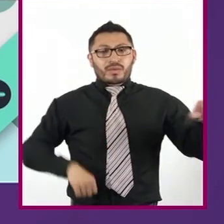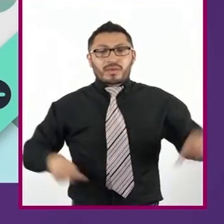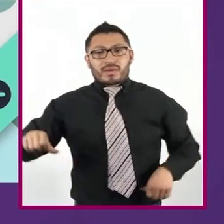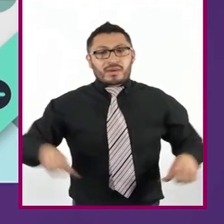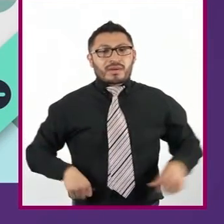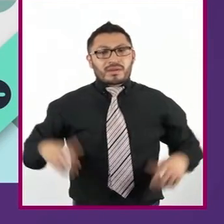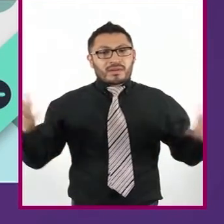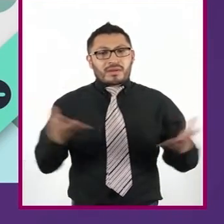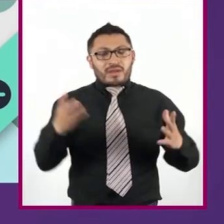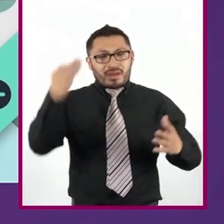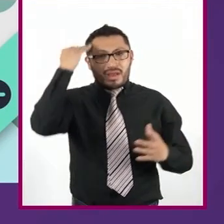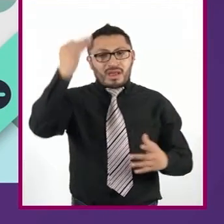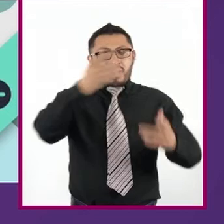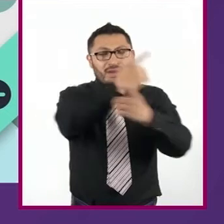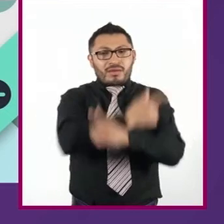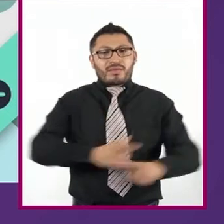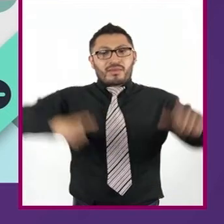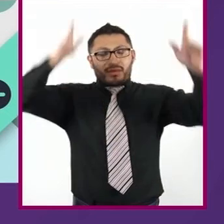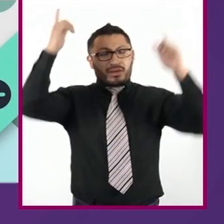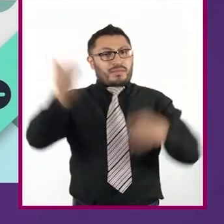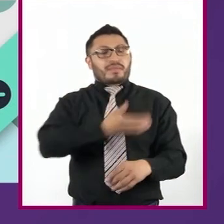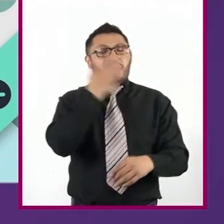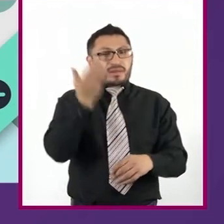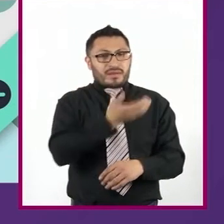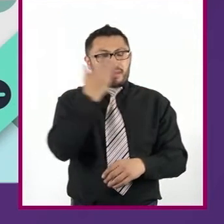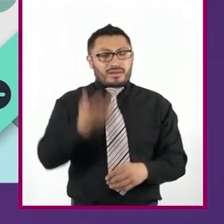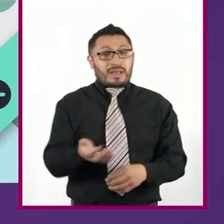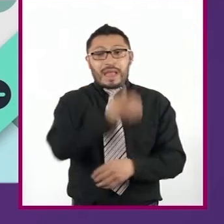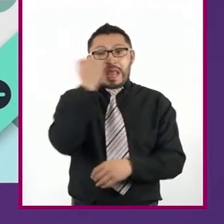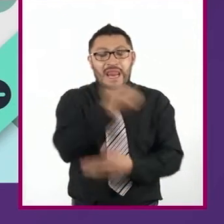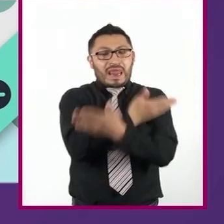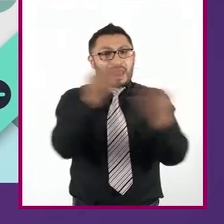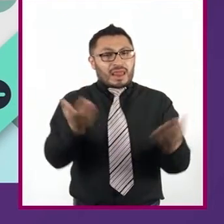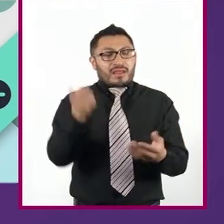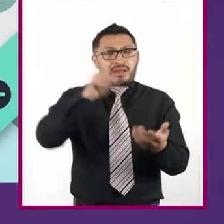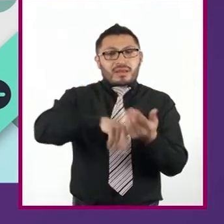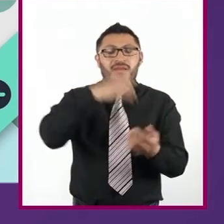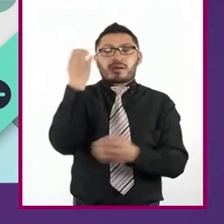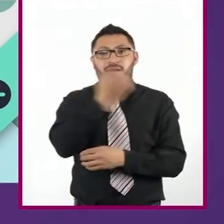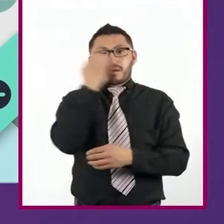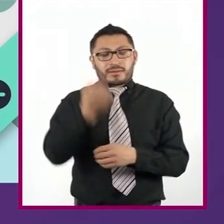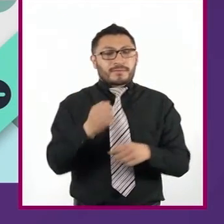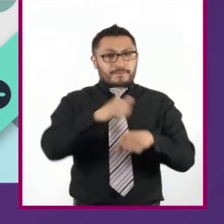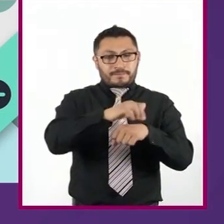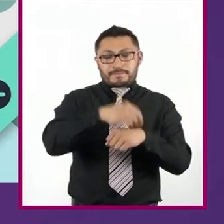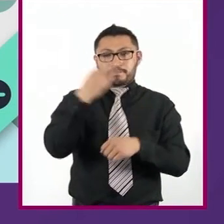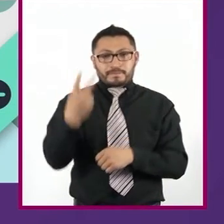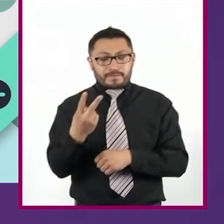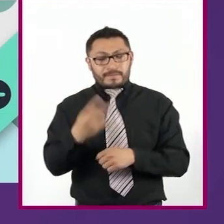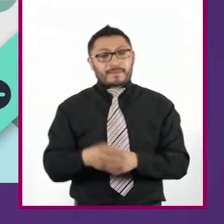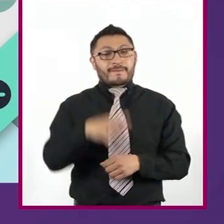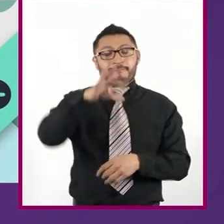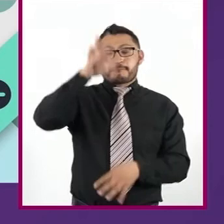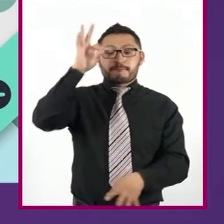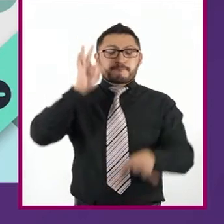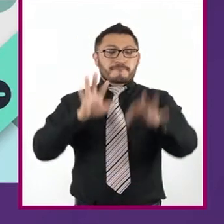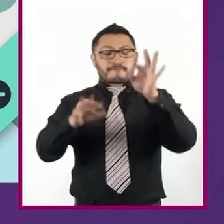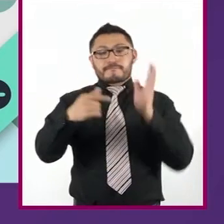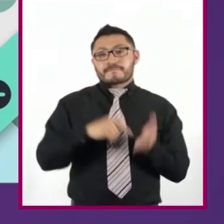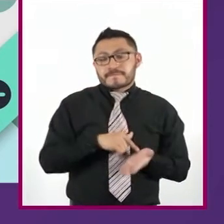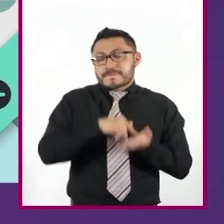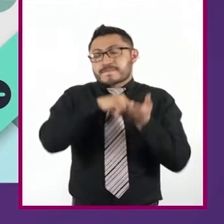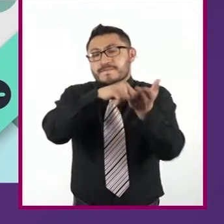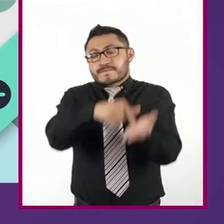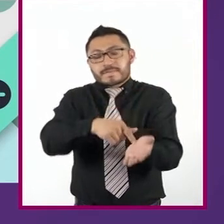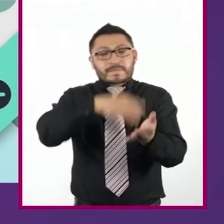realizan en el tiempo libre con mayor frecuencia los estudiantes de una escuela. Número 2, seleccionan una muestra